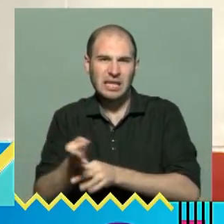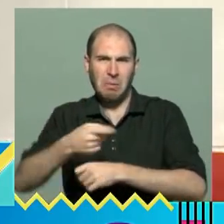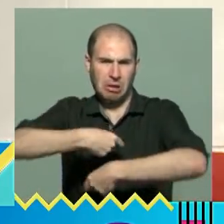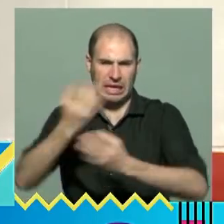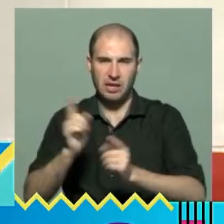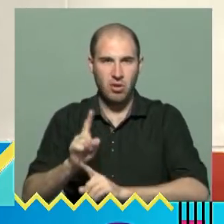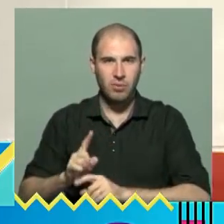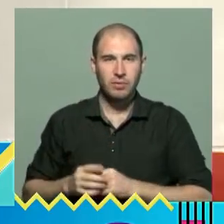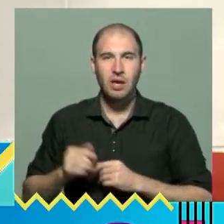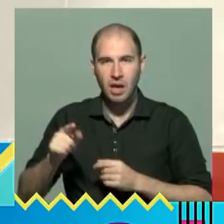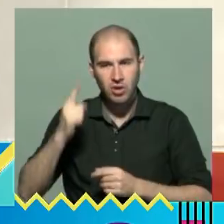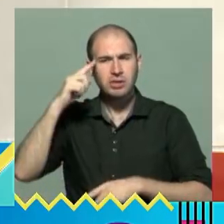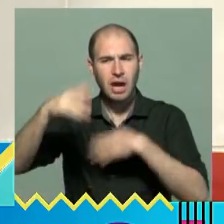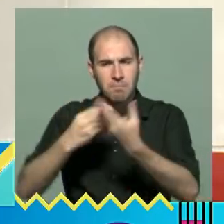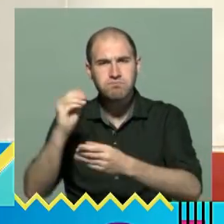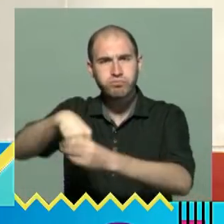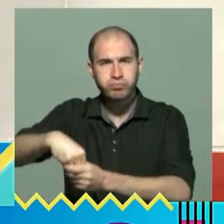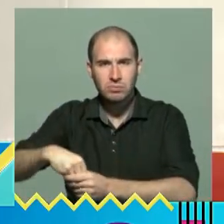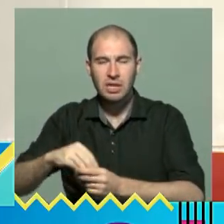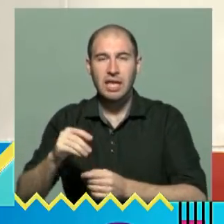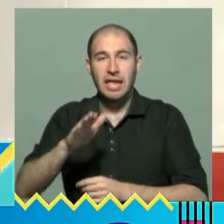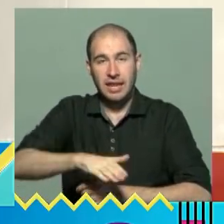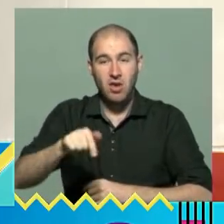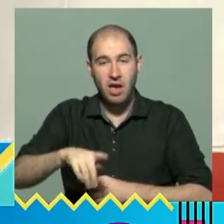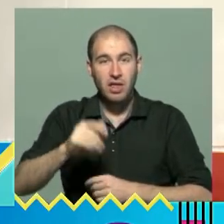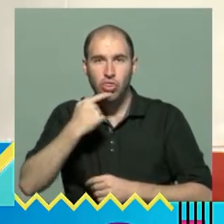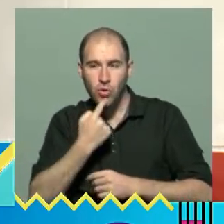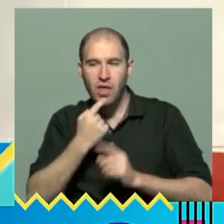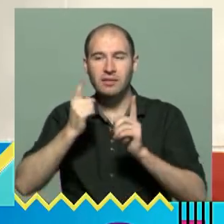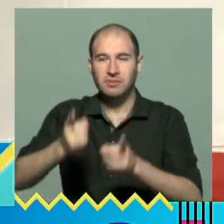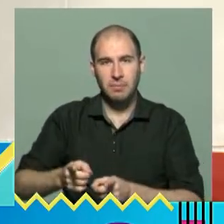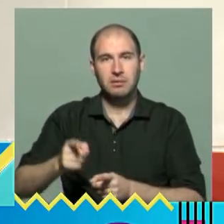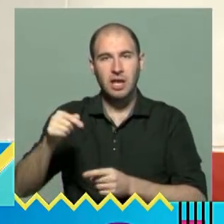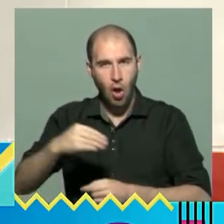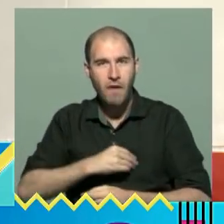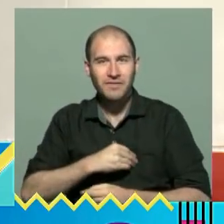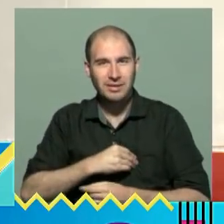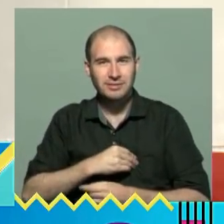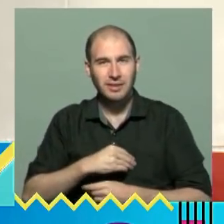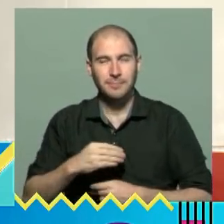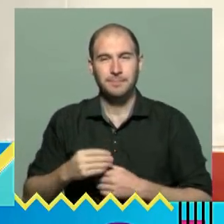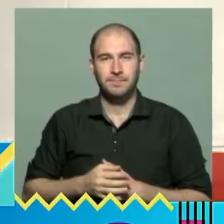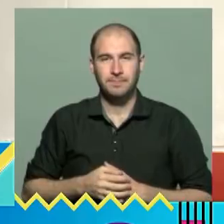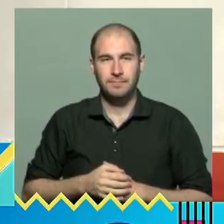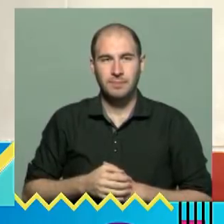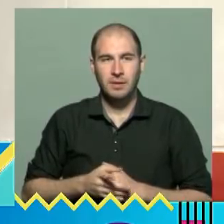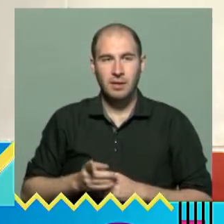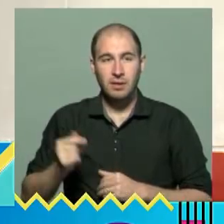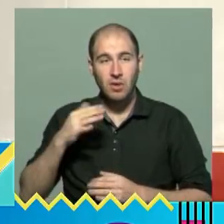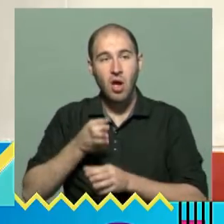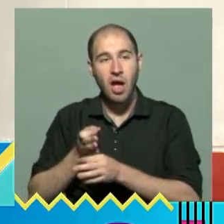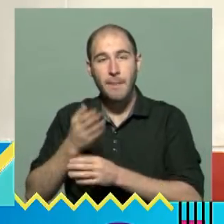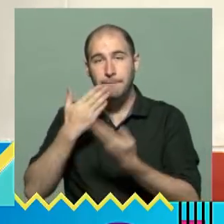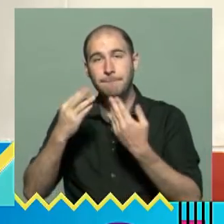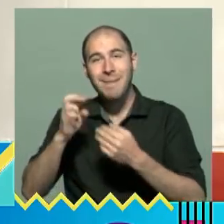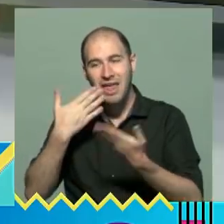cosa a los hijos, sino que formen parte de eso y que el chico cuando tenga una duda también tenga la confianza de poder transmitirle